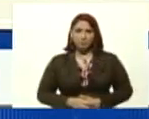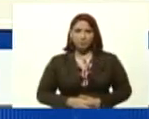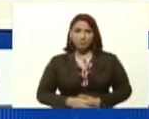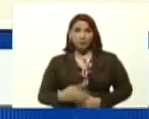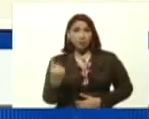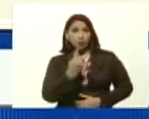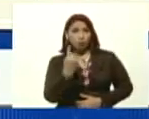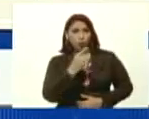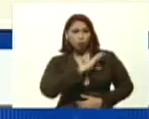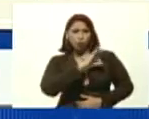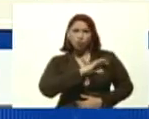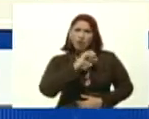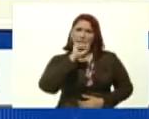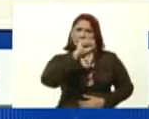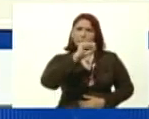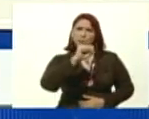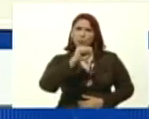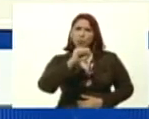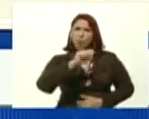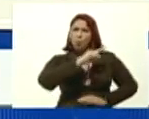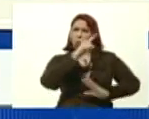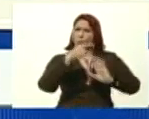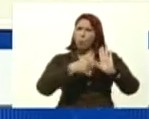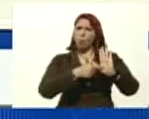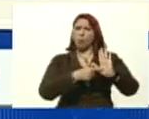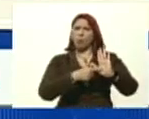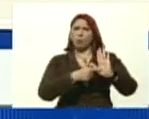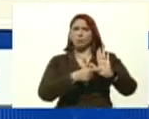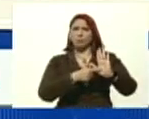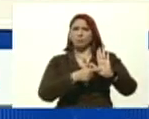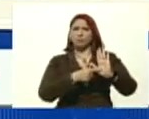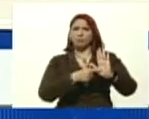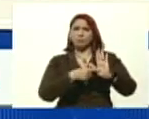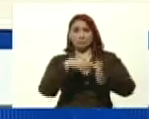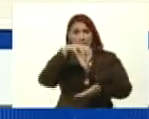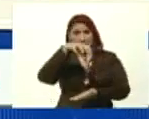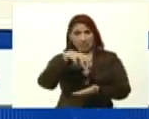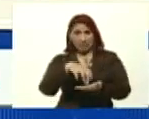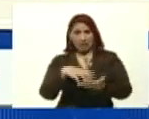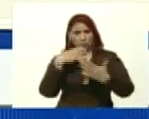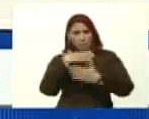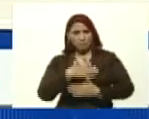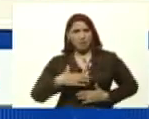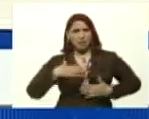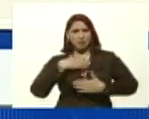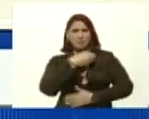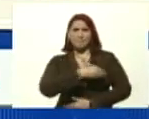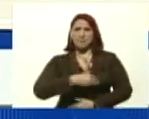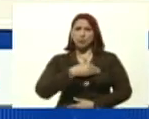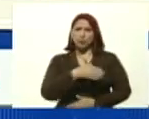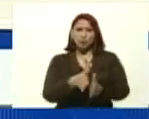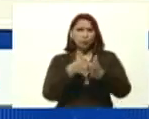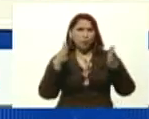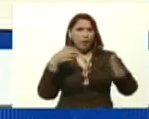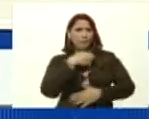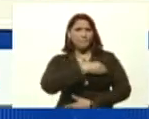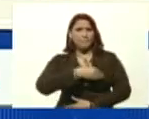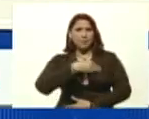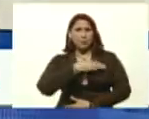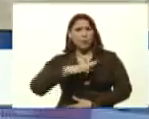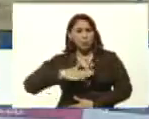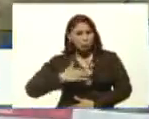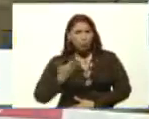Solo el socialismo pleno del estado de bienestar de las misiones y grandes misiones